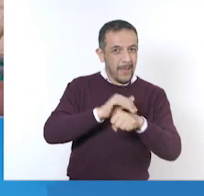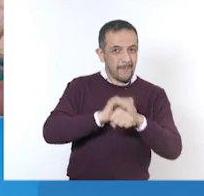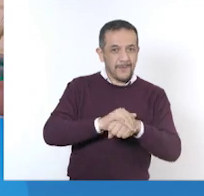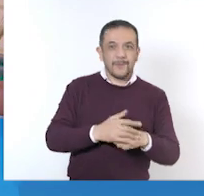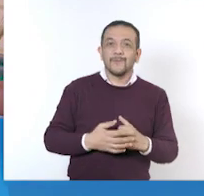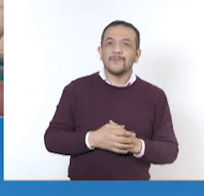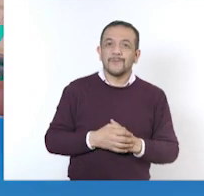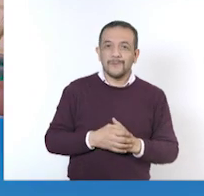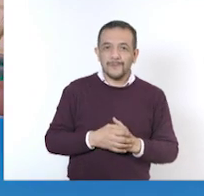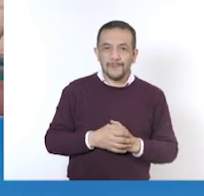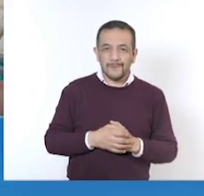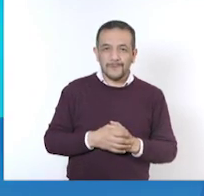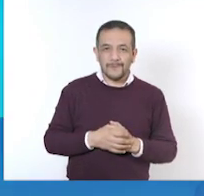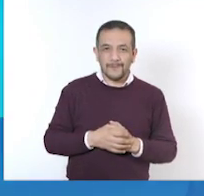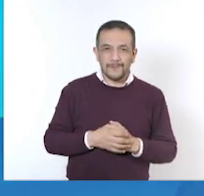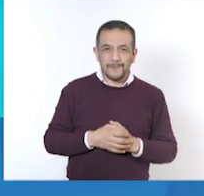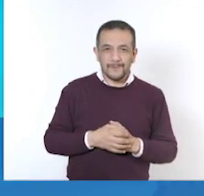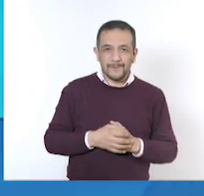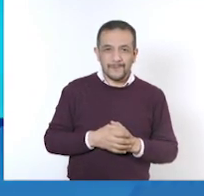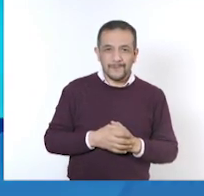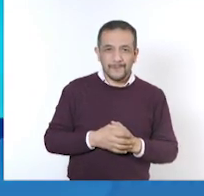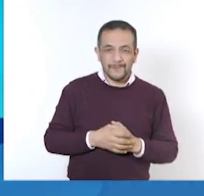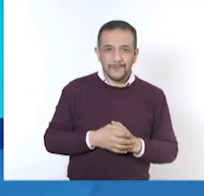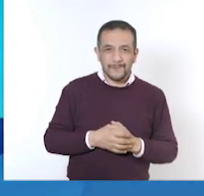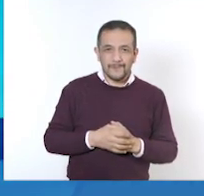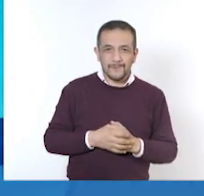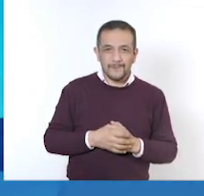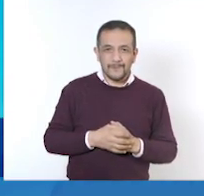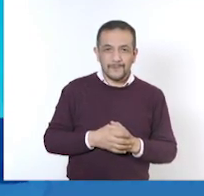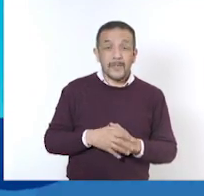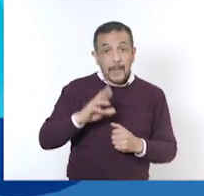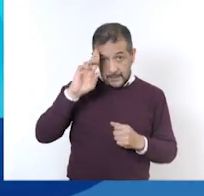tus amigas y amigos.